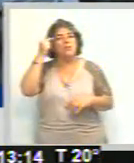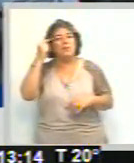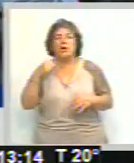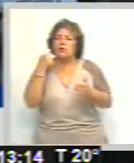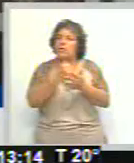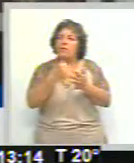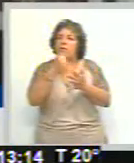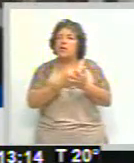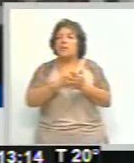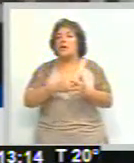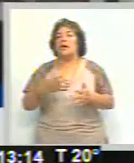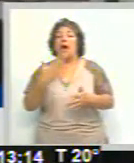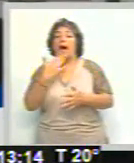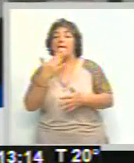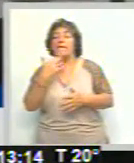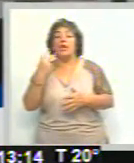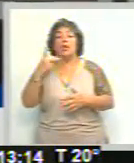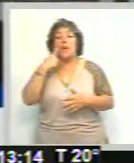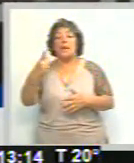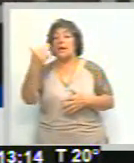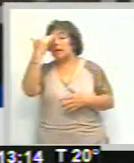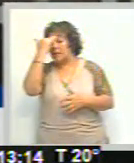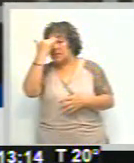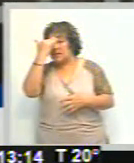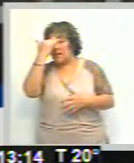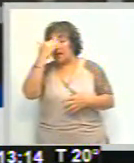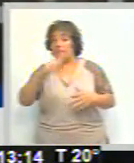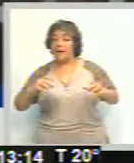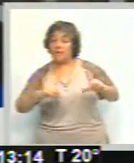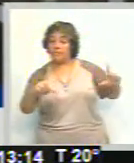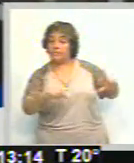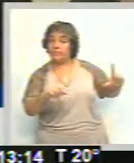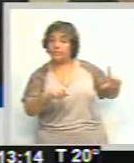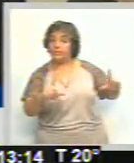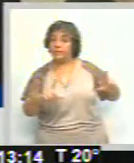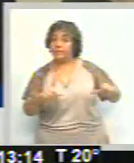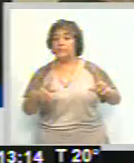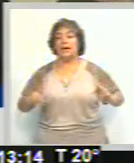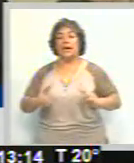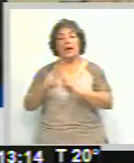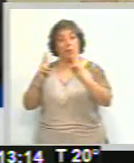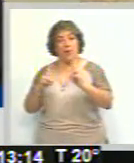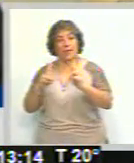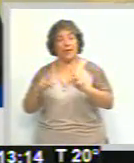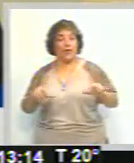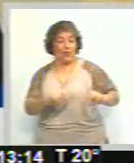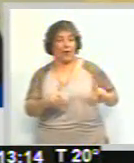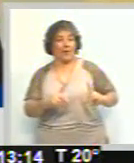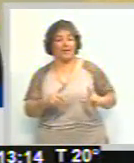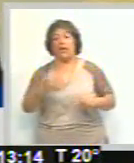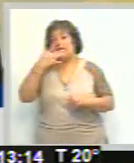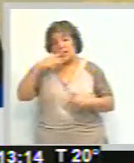esfuerzo para llegar en abril de 2015 para el estreno por la pantalla de Canal Encuentro y bueno, luego, digamos, para